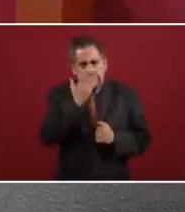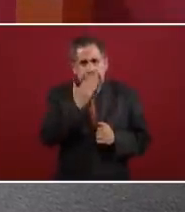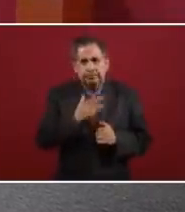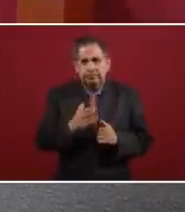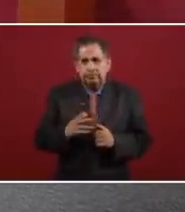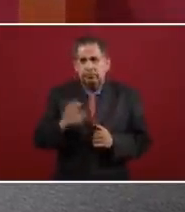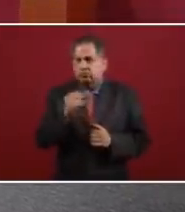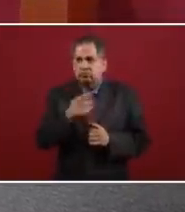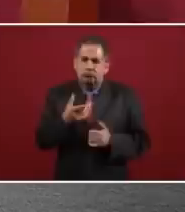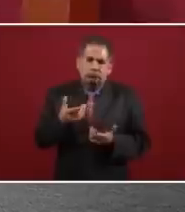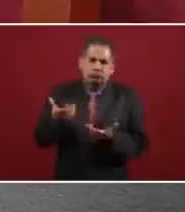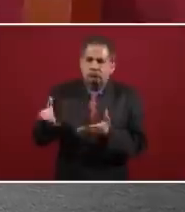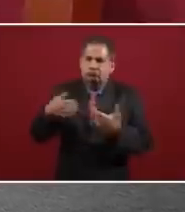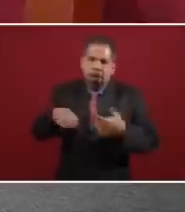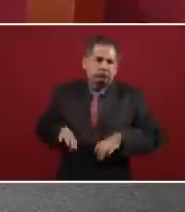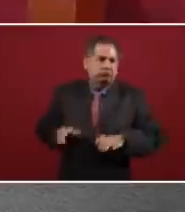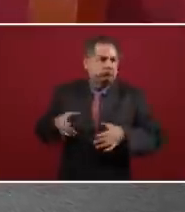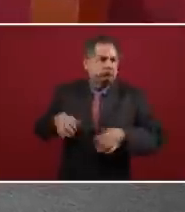atracos